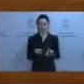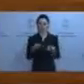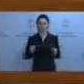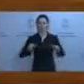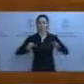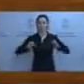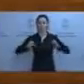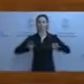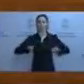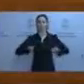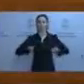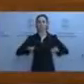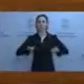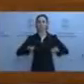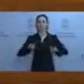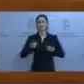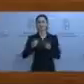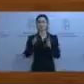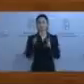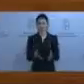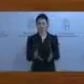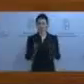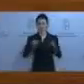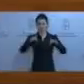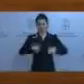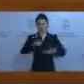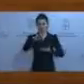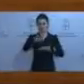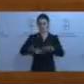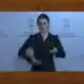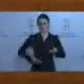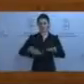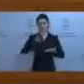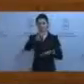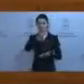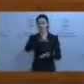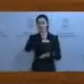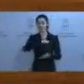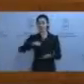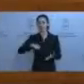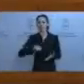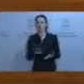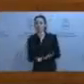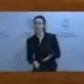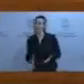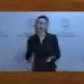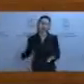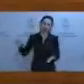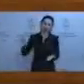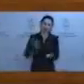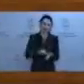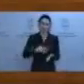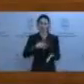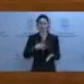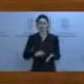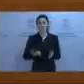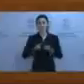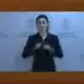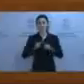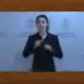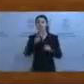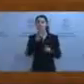comenzaré diciendo, pues, que además de lo que se leyó en prensa regional durante la semana pasada, si bien podríamos decir que en ningún caso